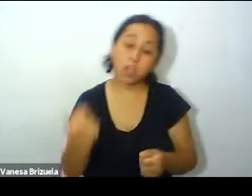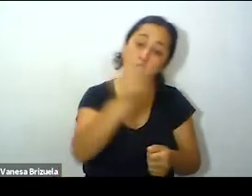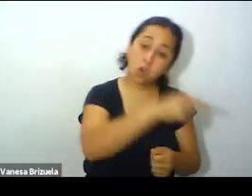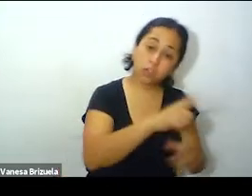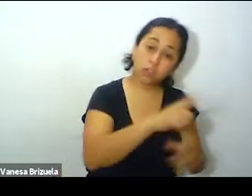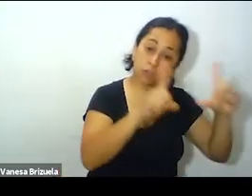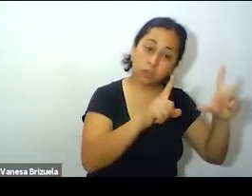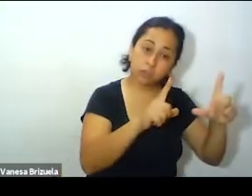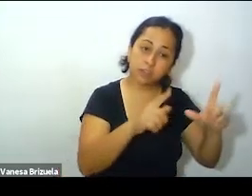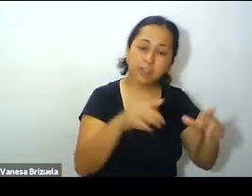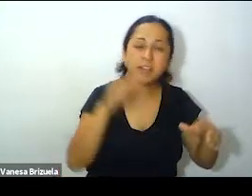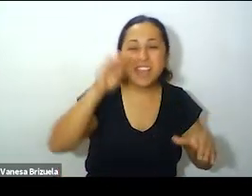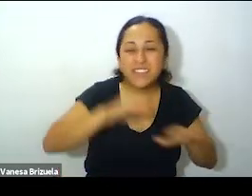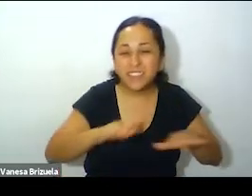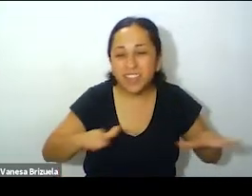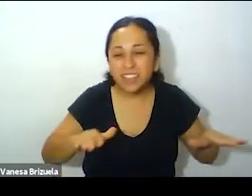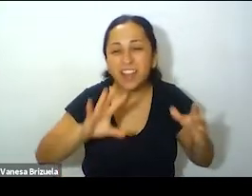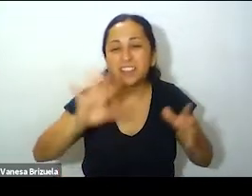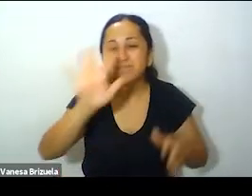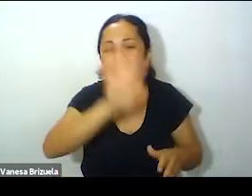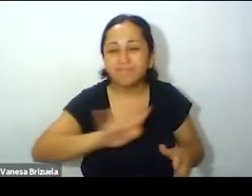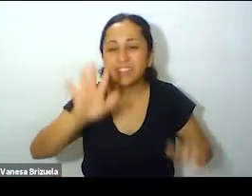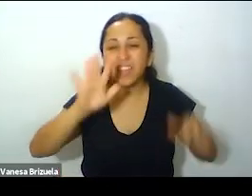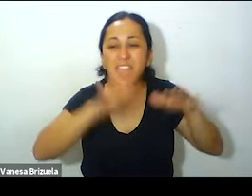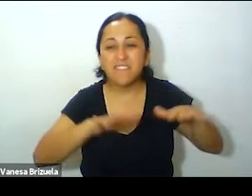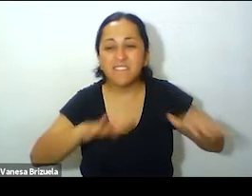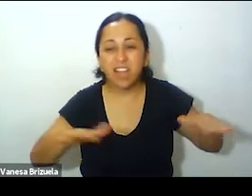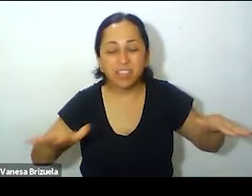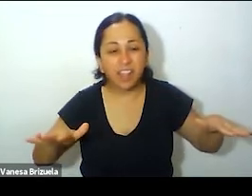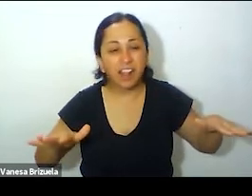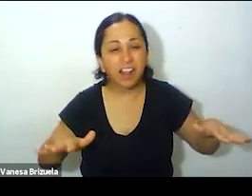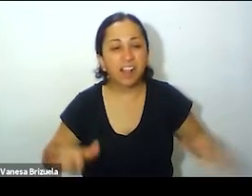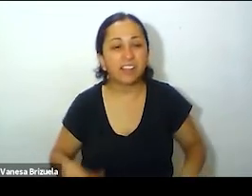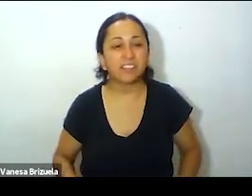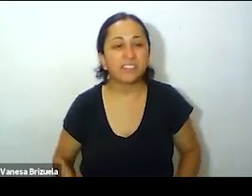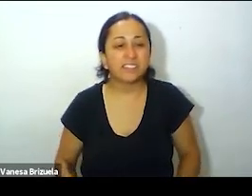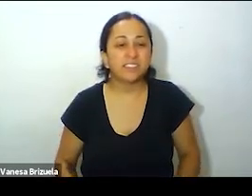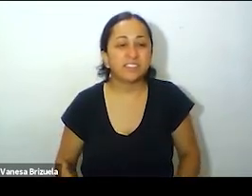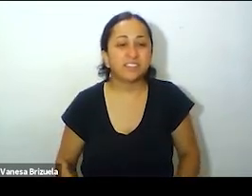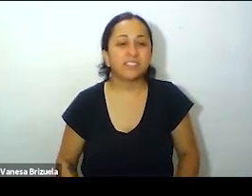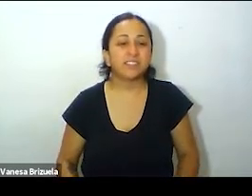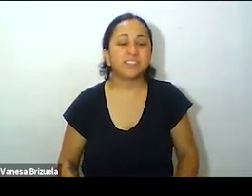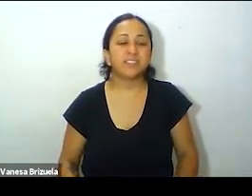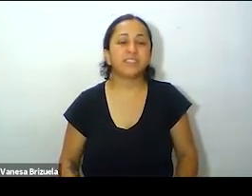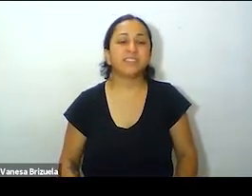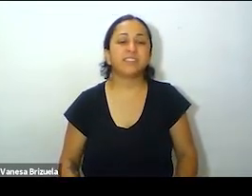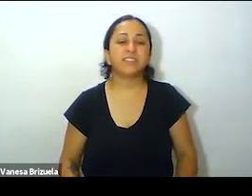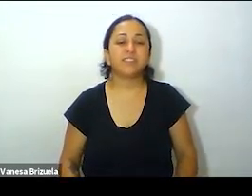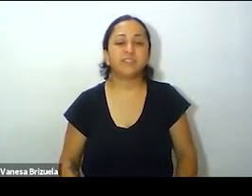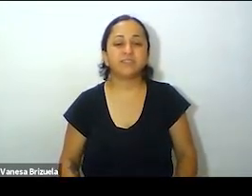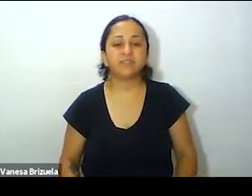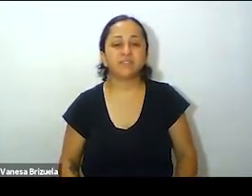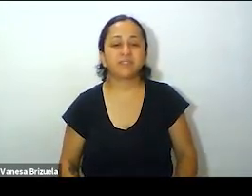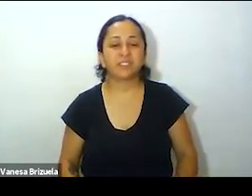En este otro, un estilo más infantil. Los dos no tienen una disposición de